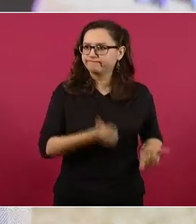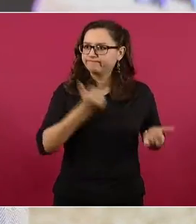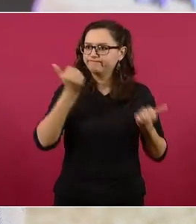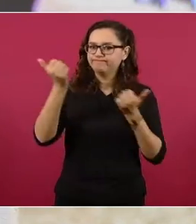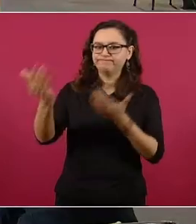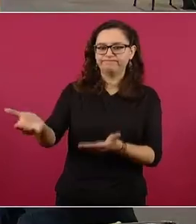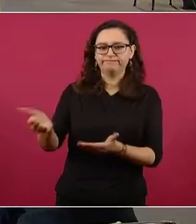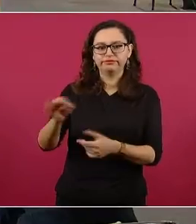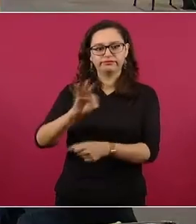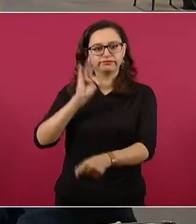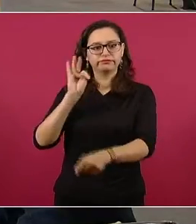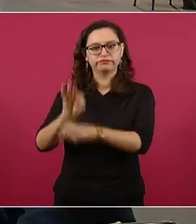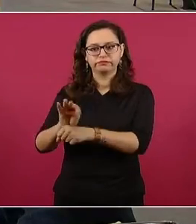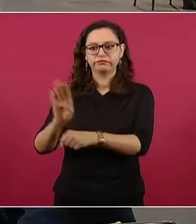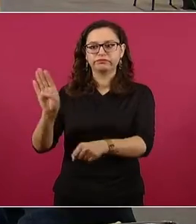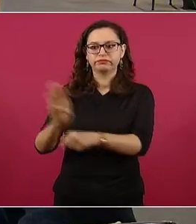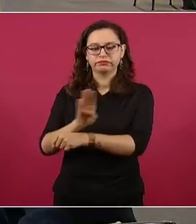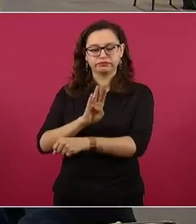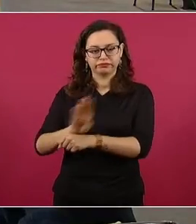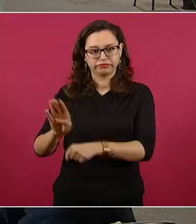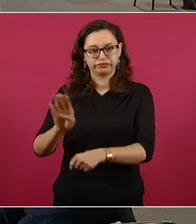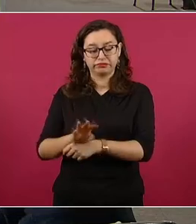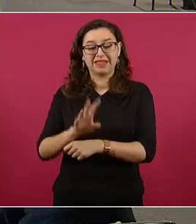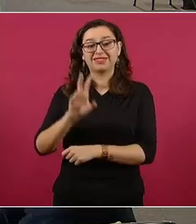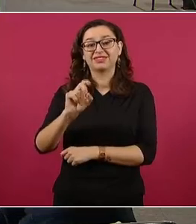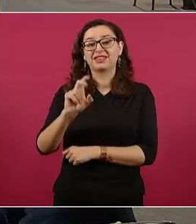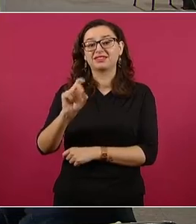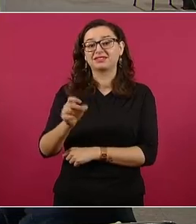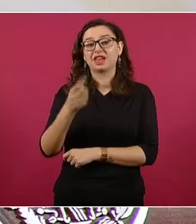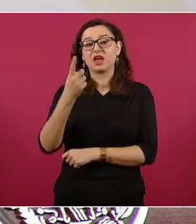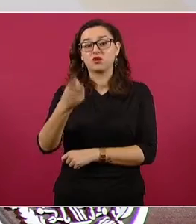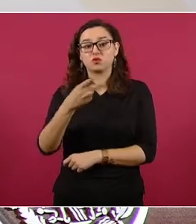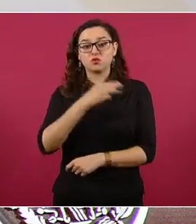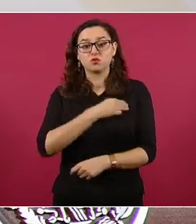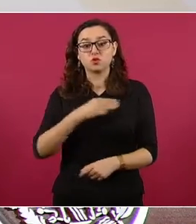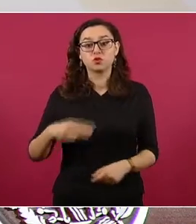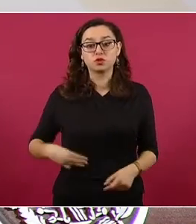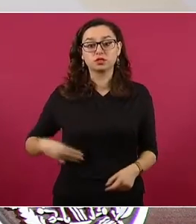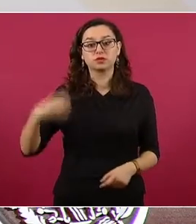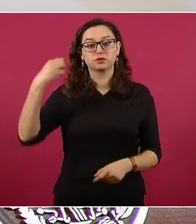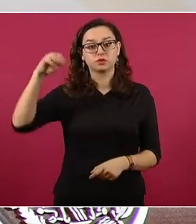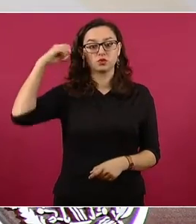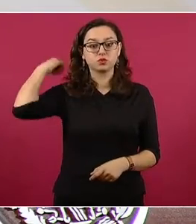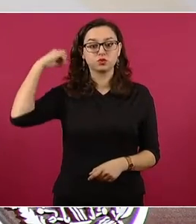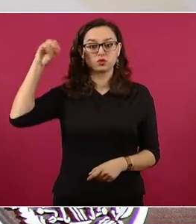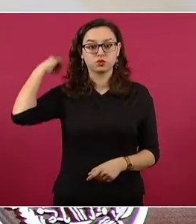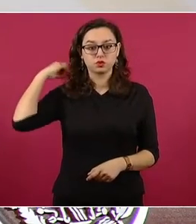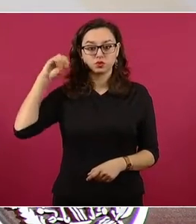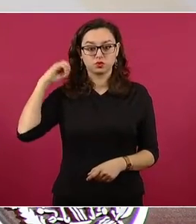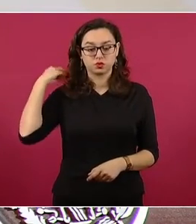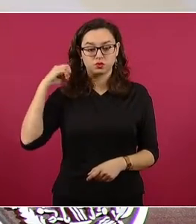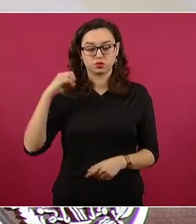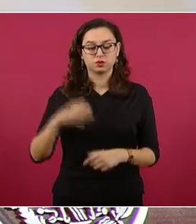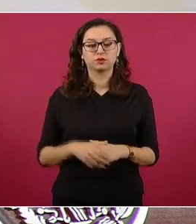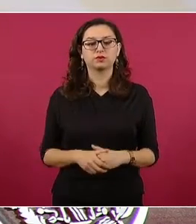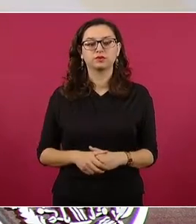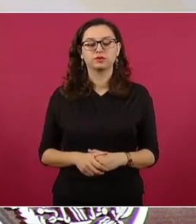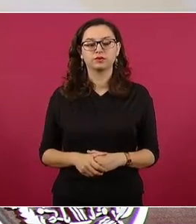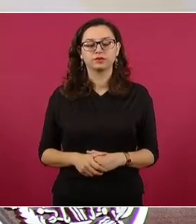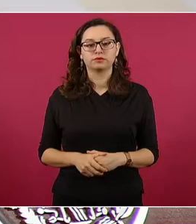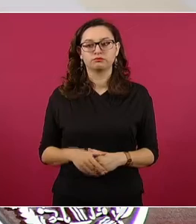la población de 31 municipios oaxaqueños considerados en la declaratoria